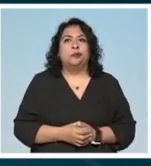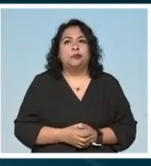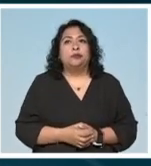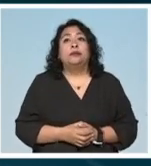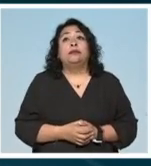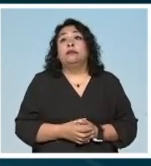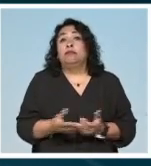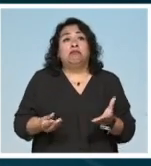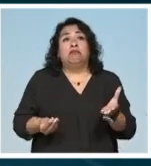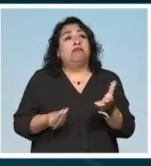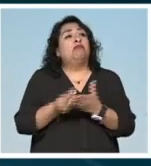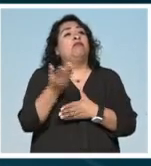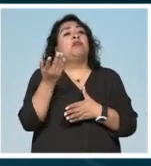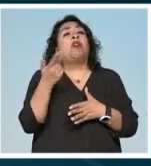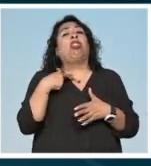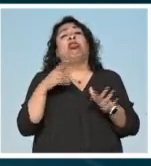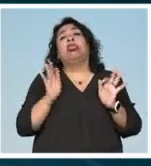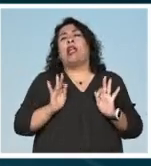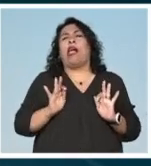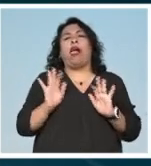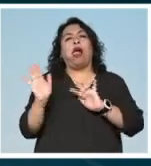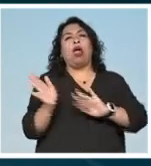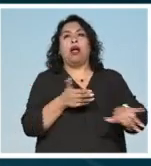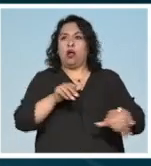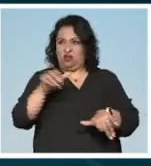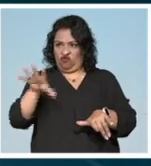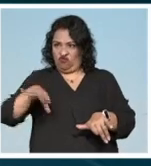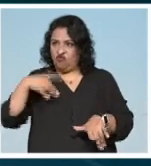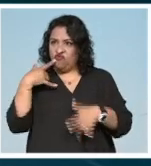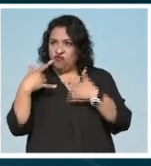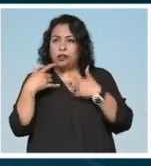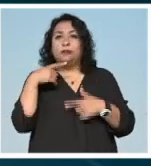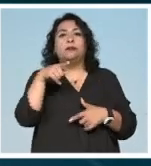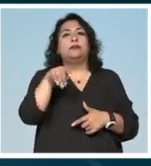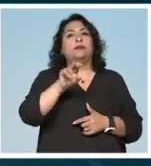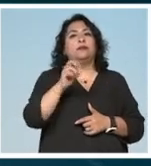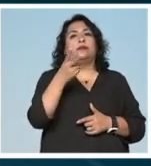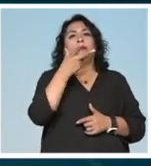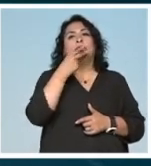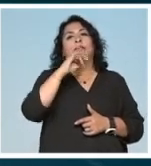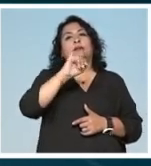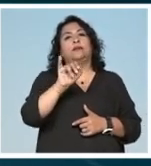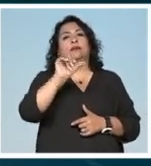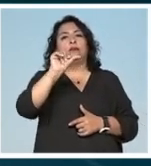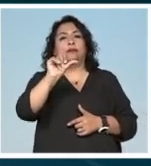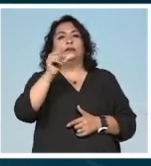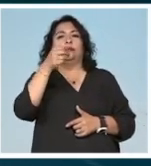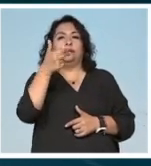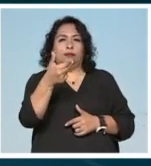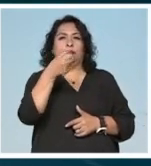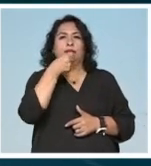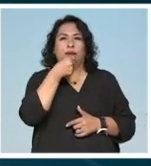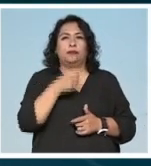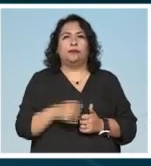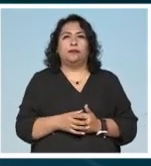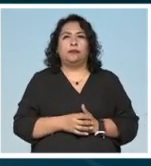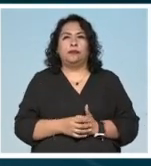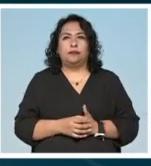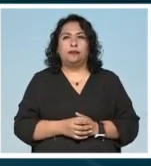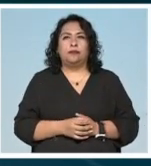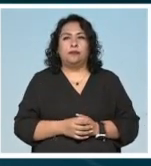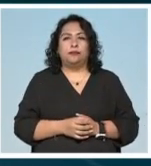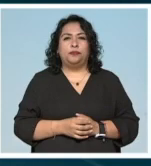y salir de tu zona de confort. Vamos, jóvenes. Noticias 22, José Antonio Hernández. Y cerebros.